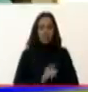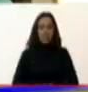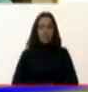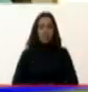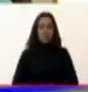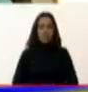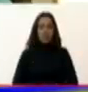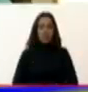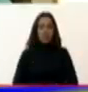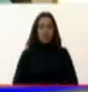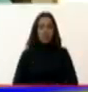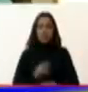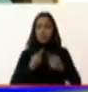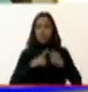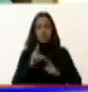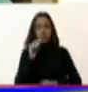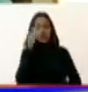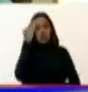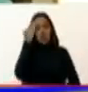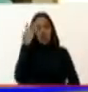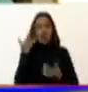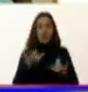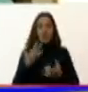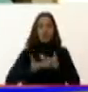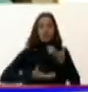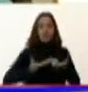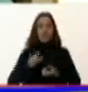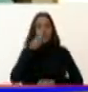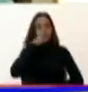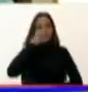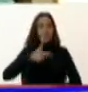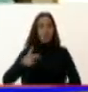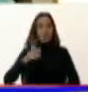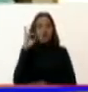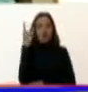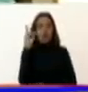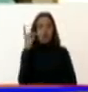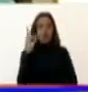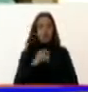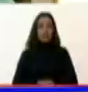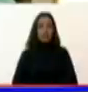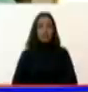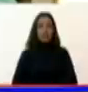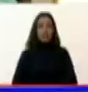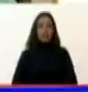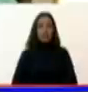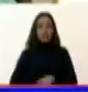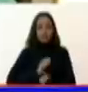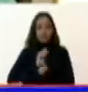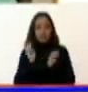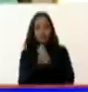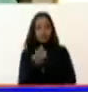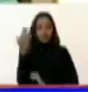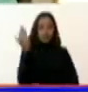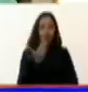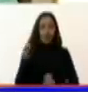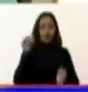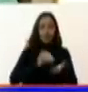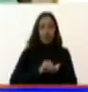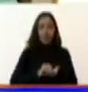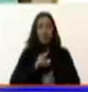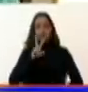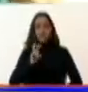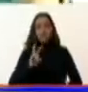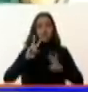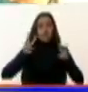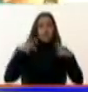Ay, pero ellos lo que no saben es que se está cocinando en el pueblo de Bolivia la vuelta, el regreso, la nueva